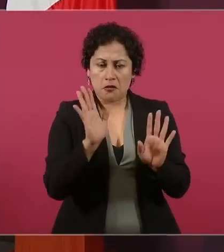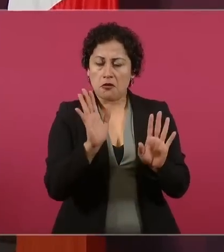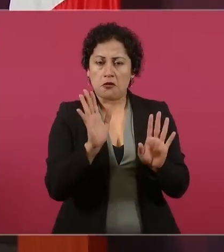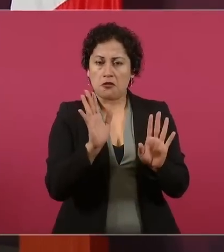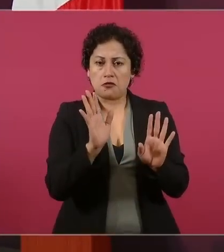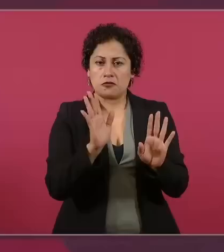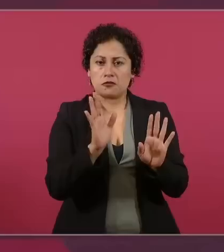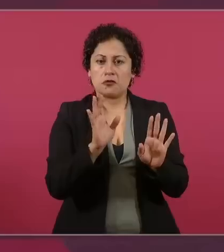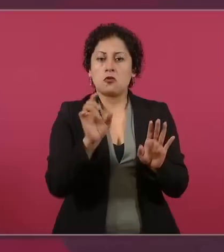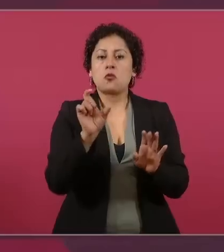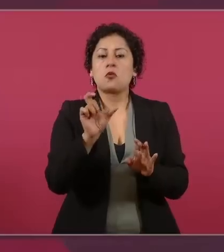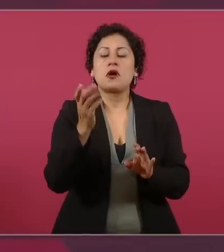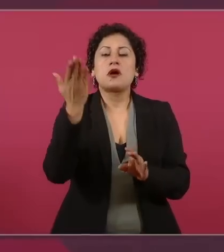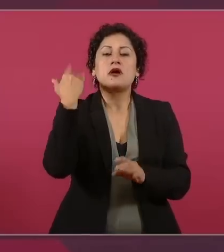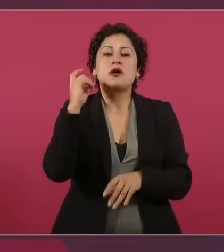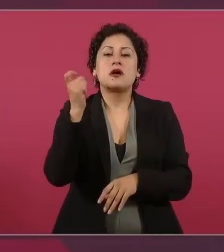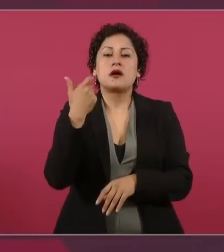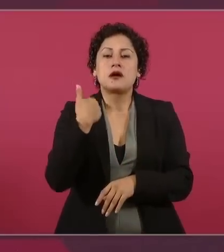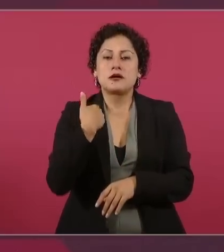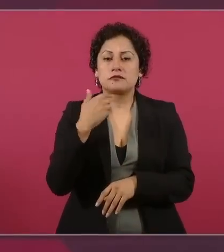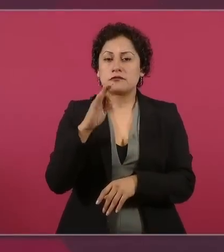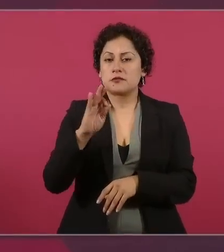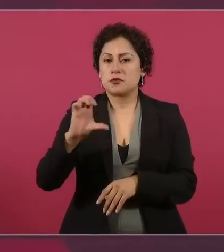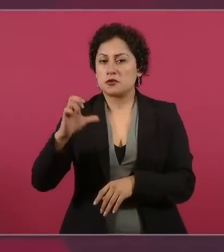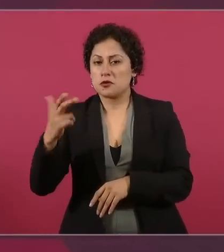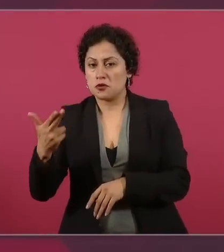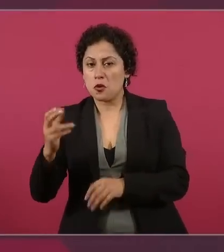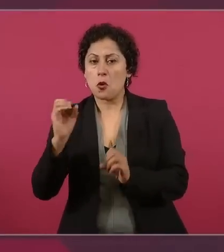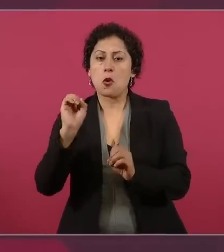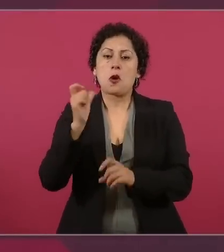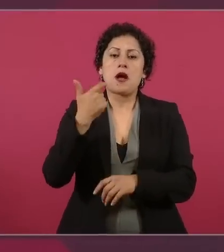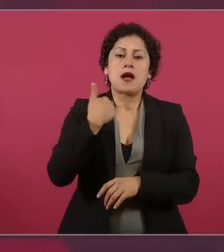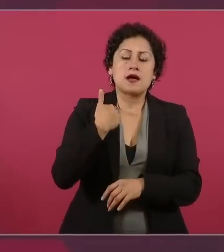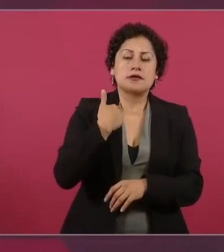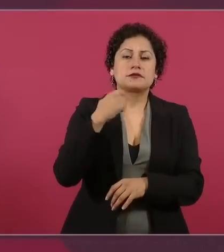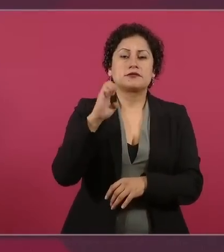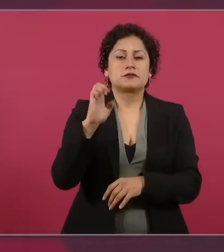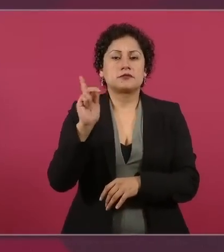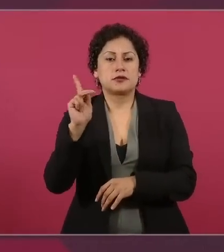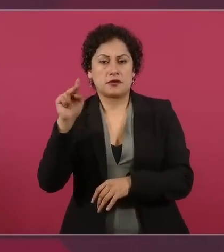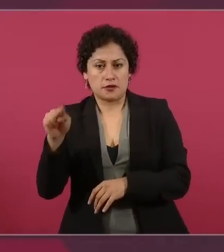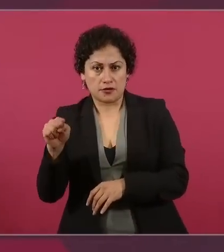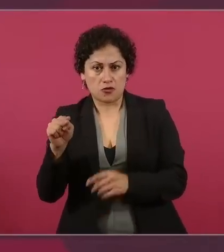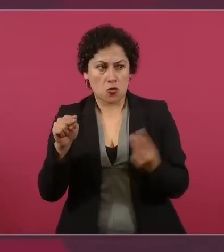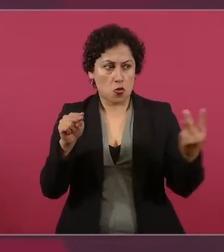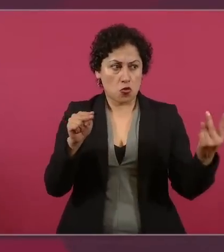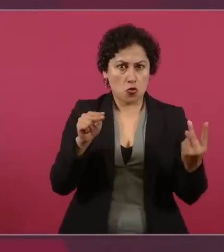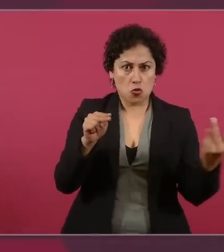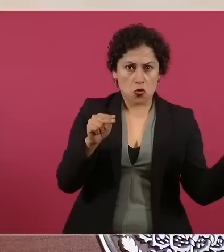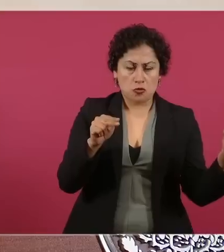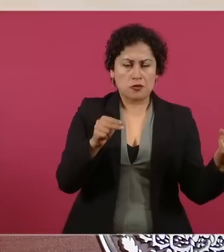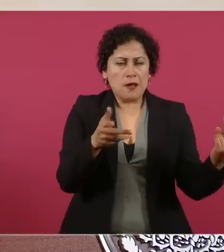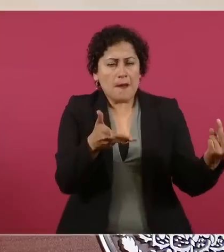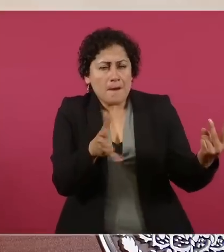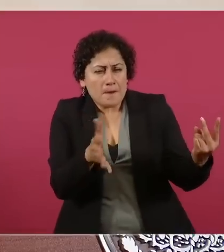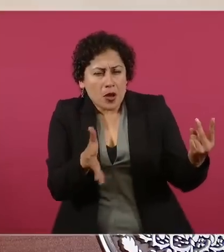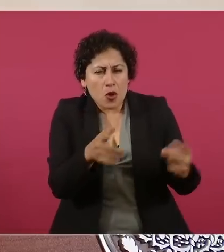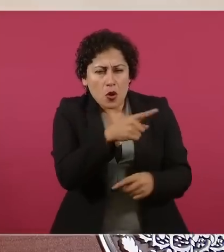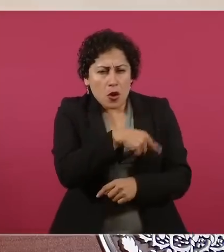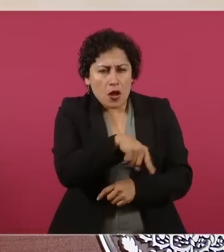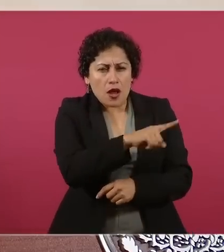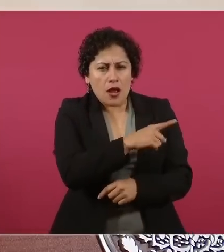de Calderón y del licenciado Peña. O sea, ellos en promedio